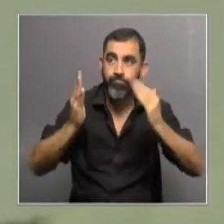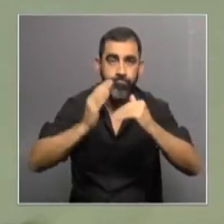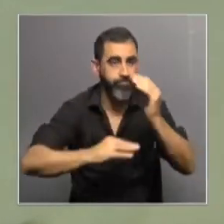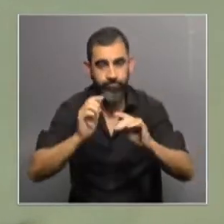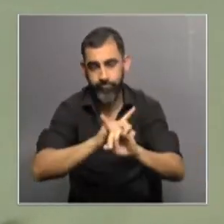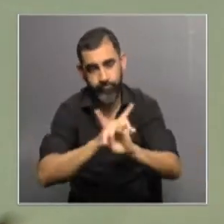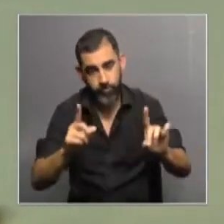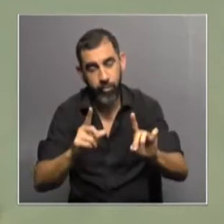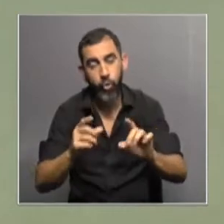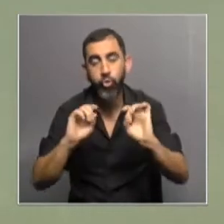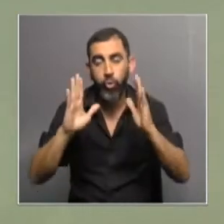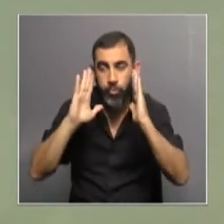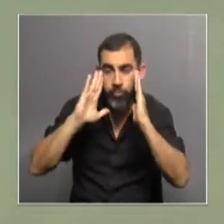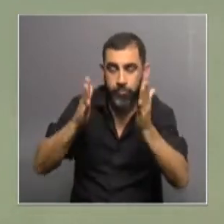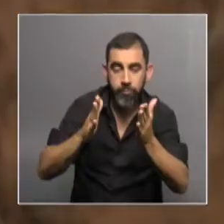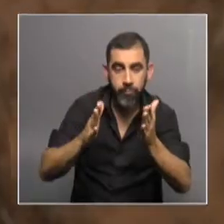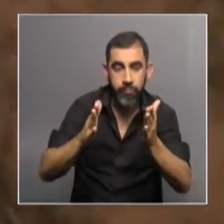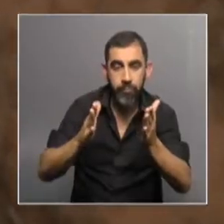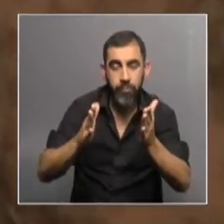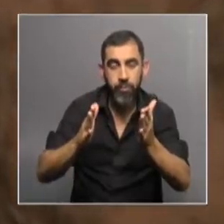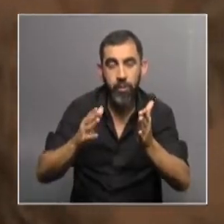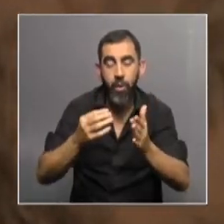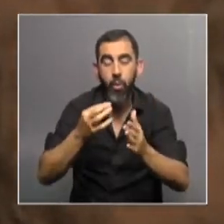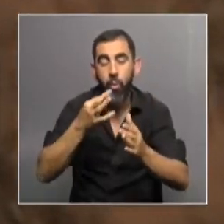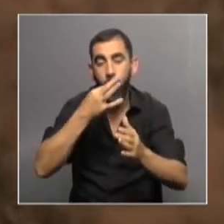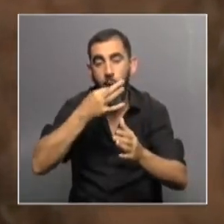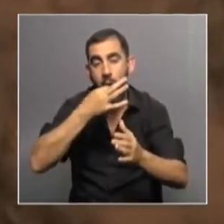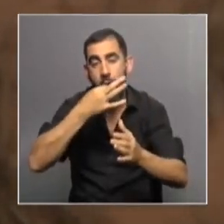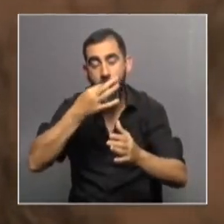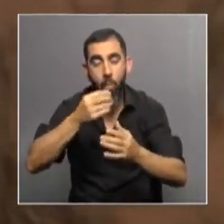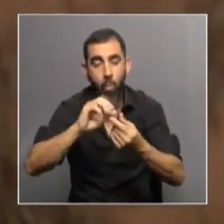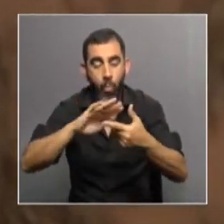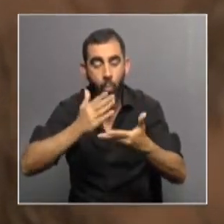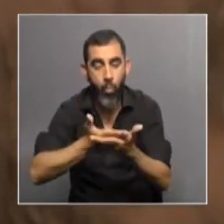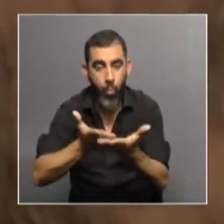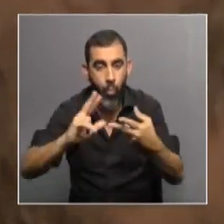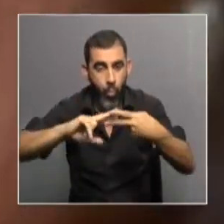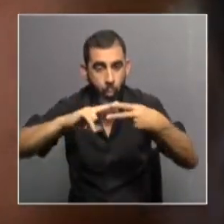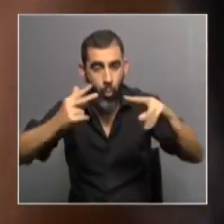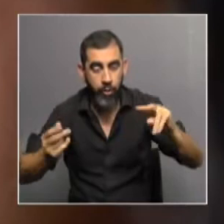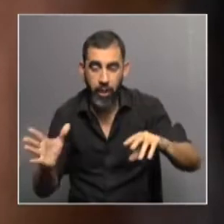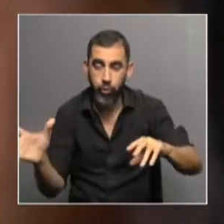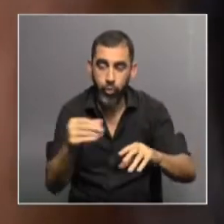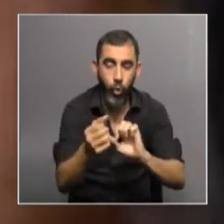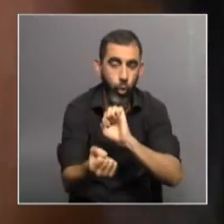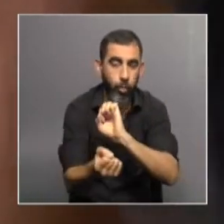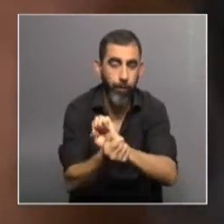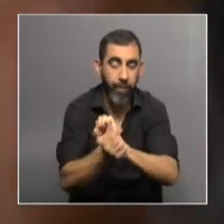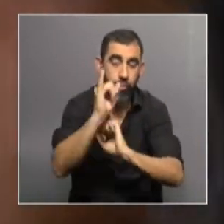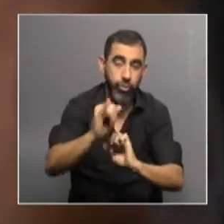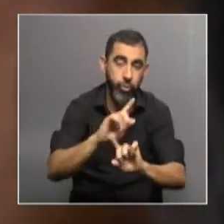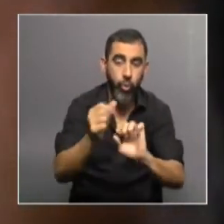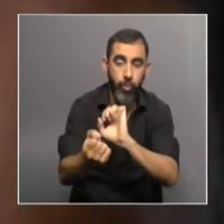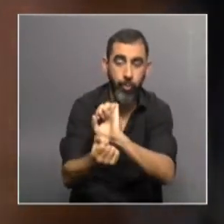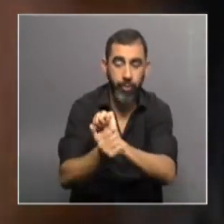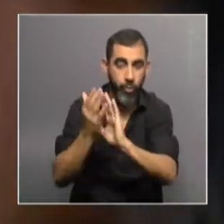laboratorio sino que nos dedicamos a tomar la muestra de ADN de mucosa yugal a todos los procesados con y sin prisión